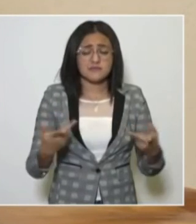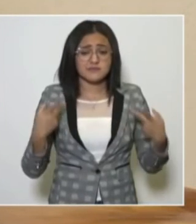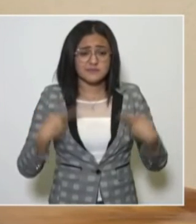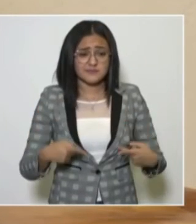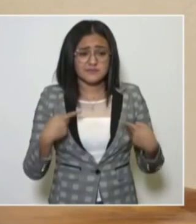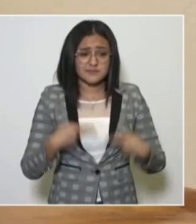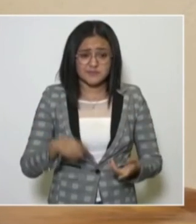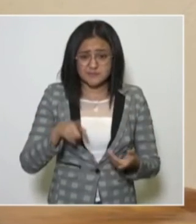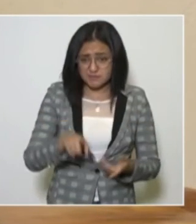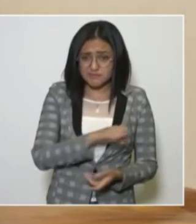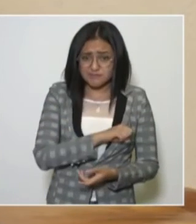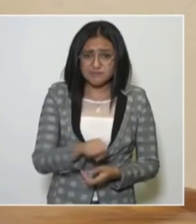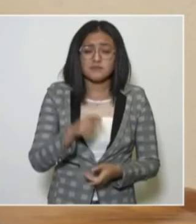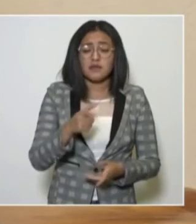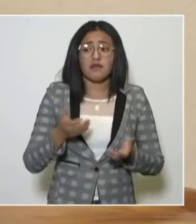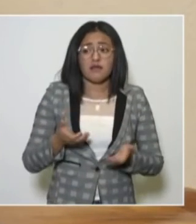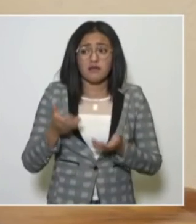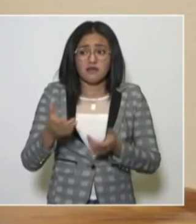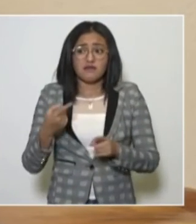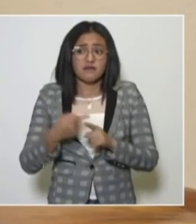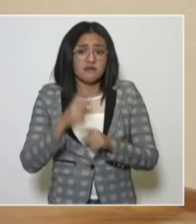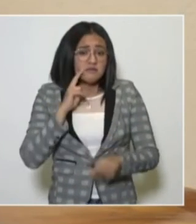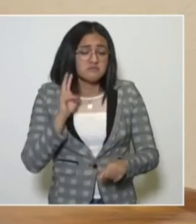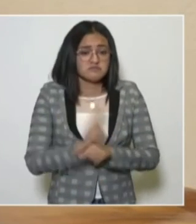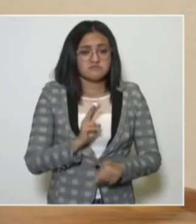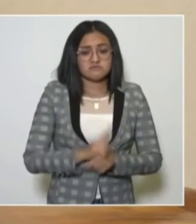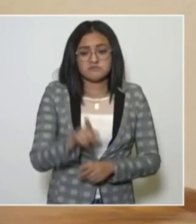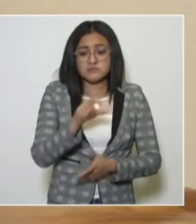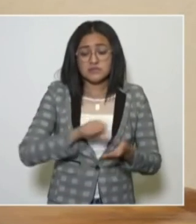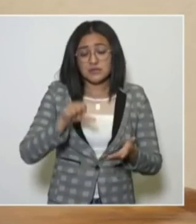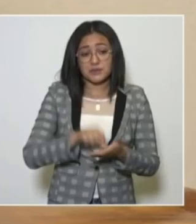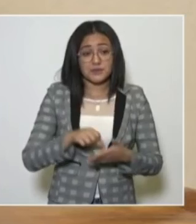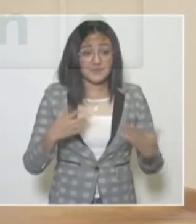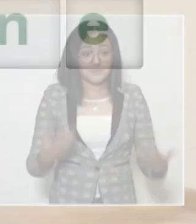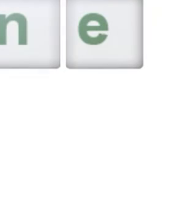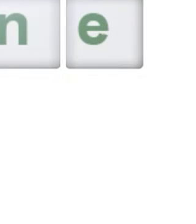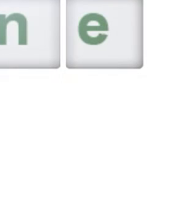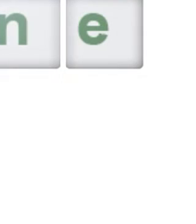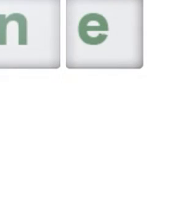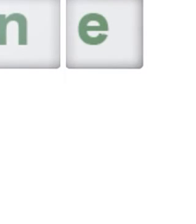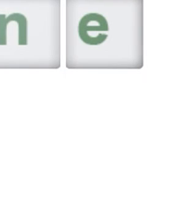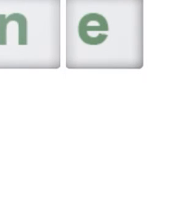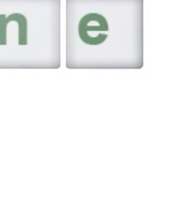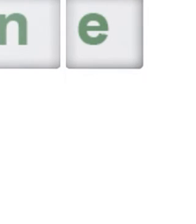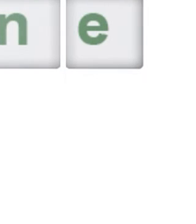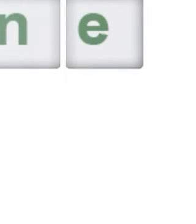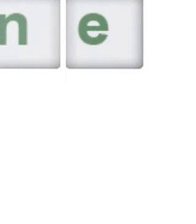las calles del centro histórico de Puebla.